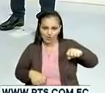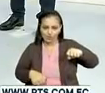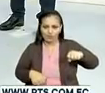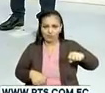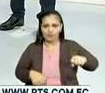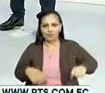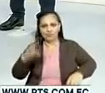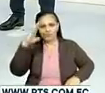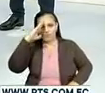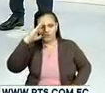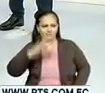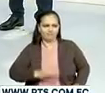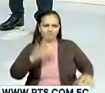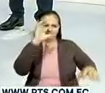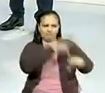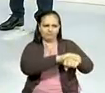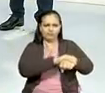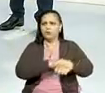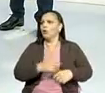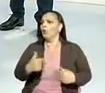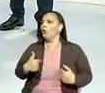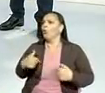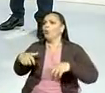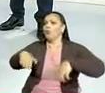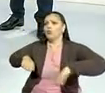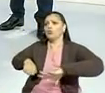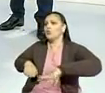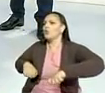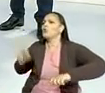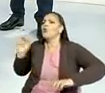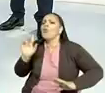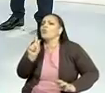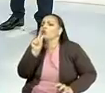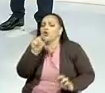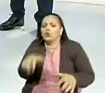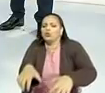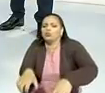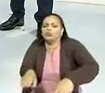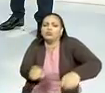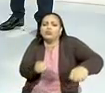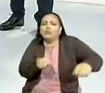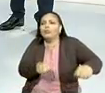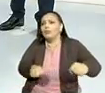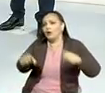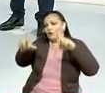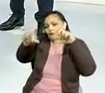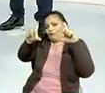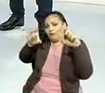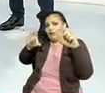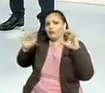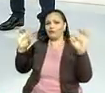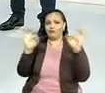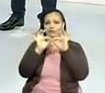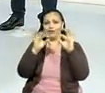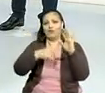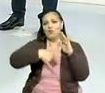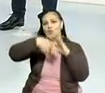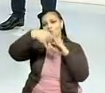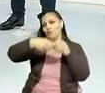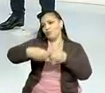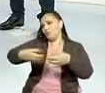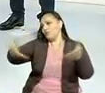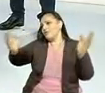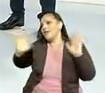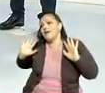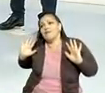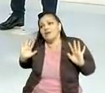para el Facebook. No. Qué bueno. Yo me iba a tomar una foto para subirla al Facebook. Y estaba choreando. Por eso se estaba llevando